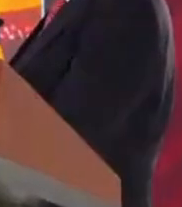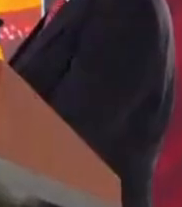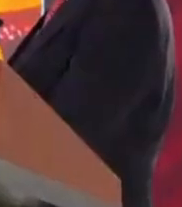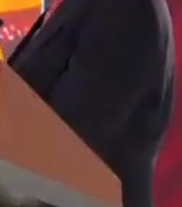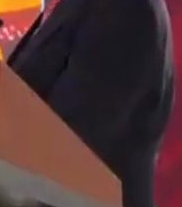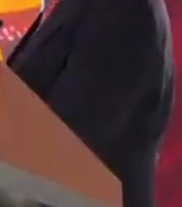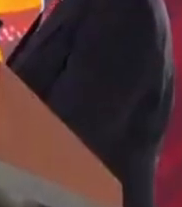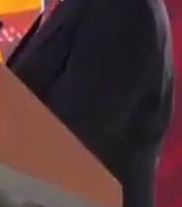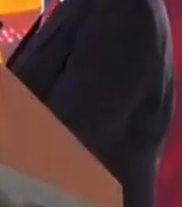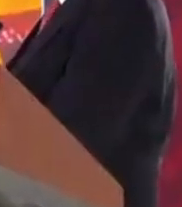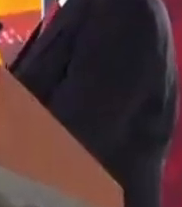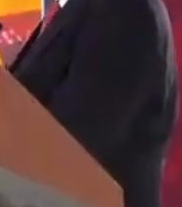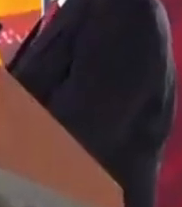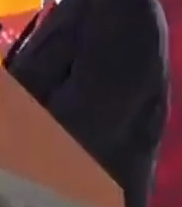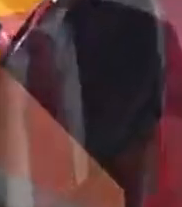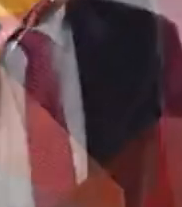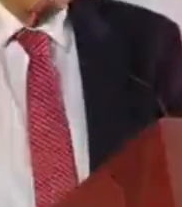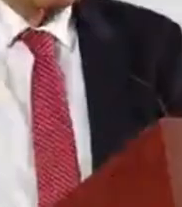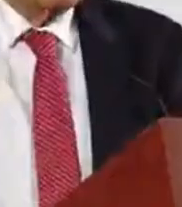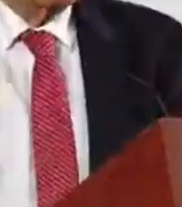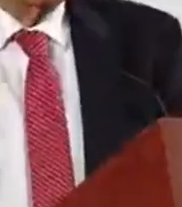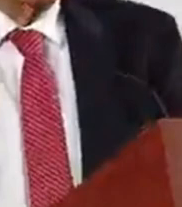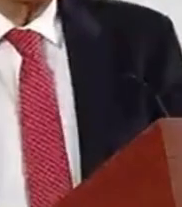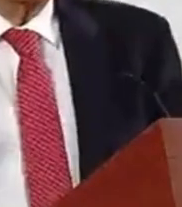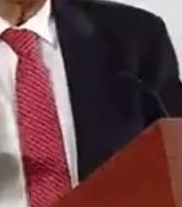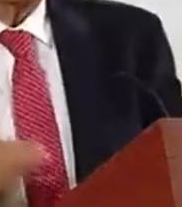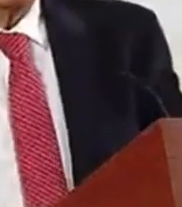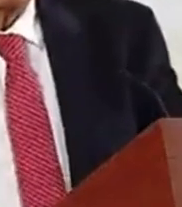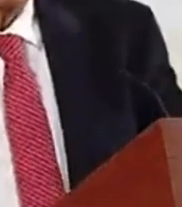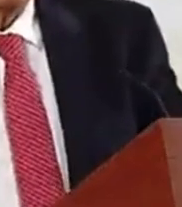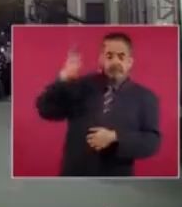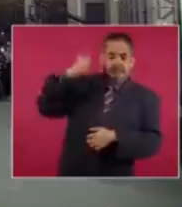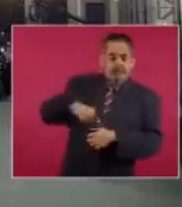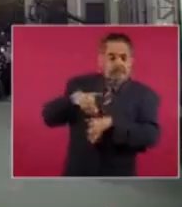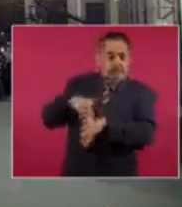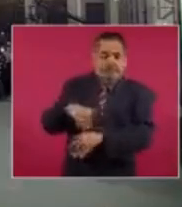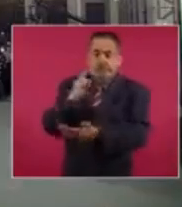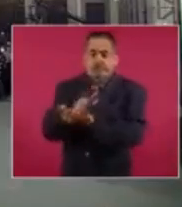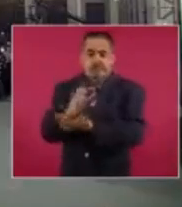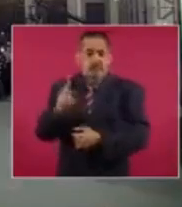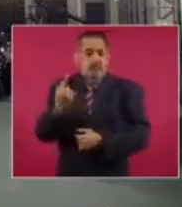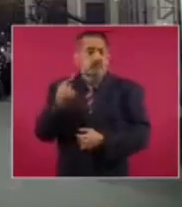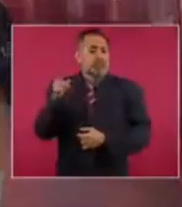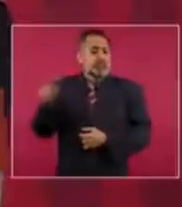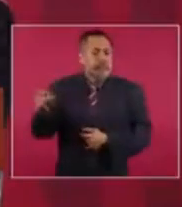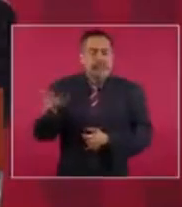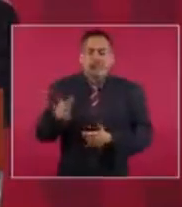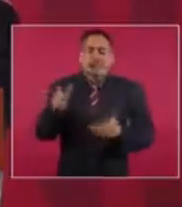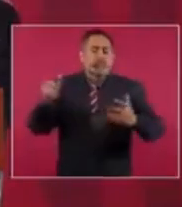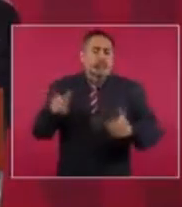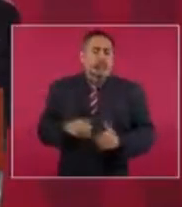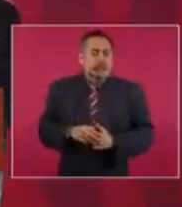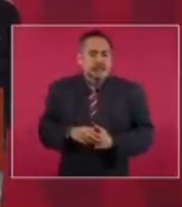como siempre después del chiste minimiza el problema por eso